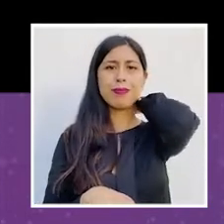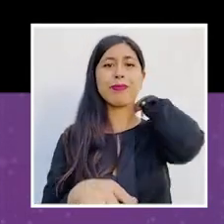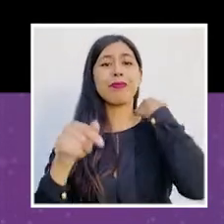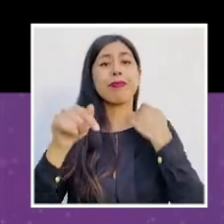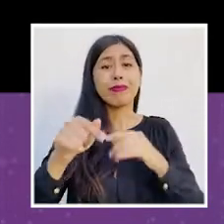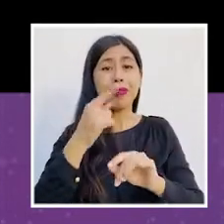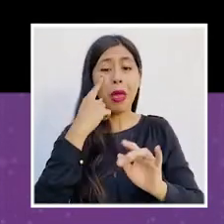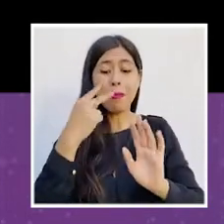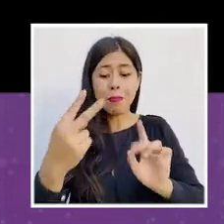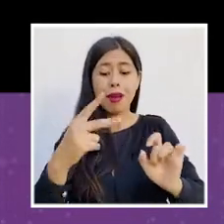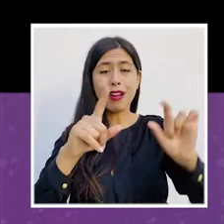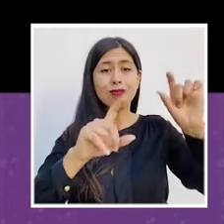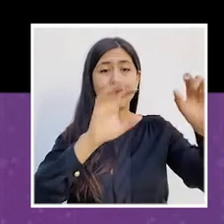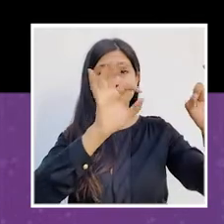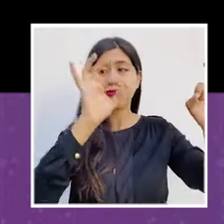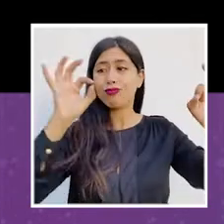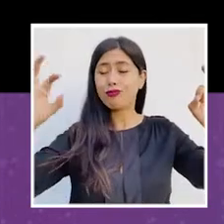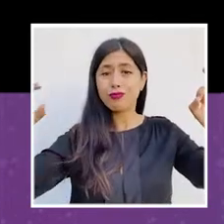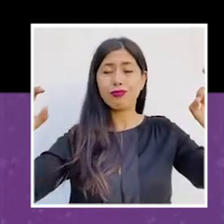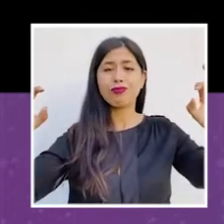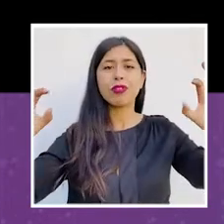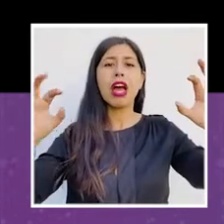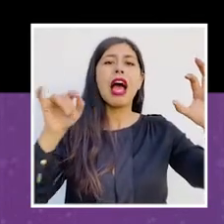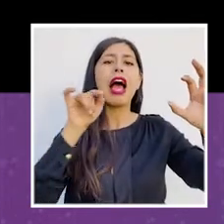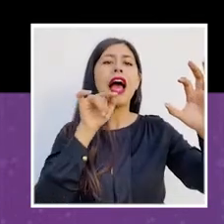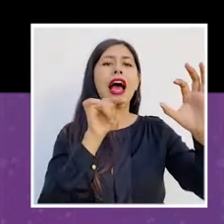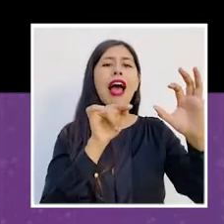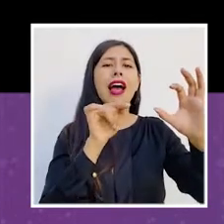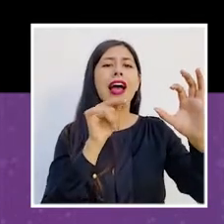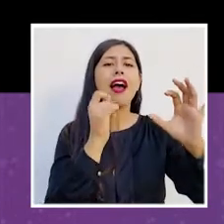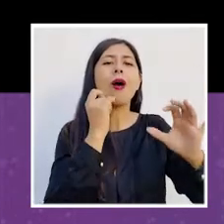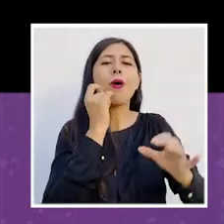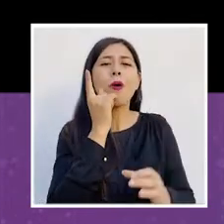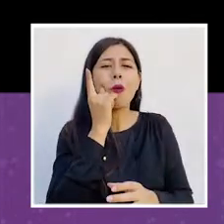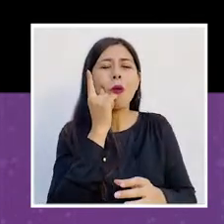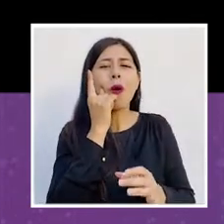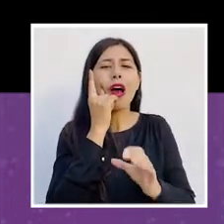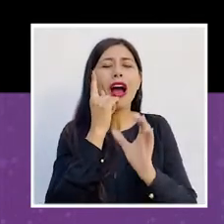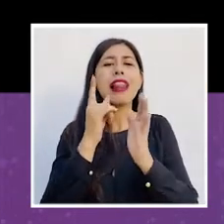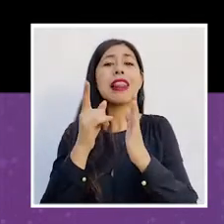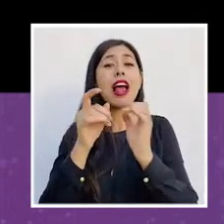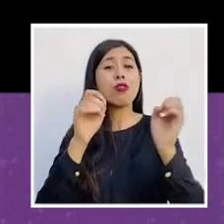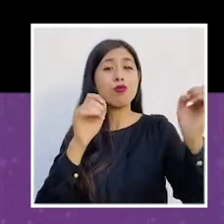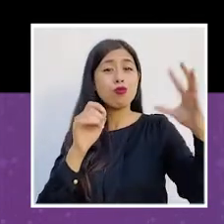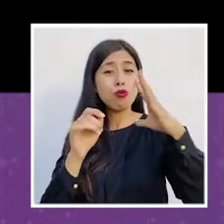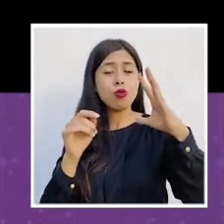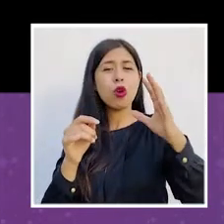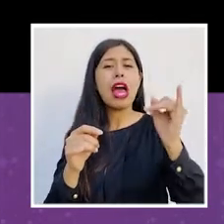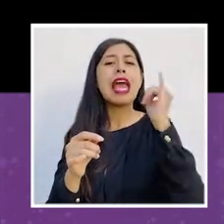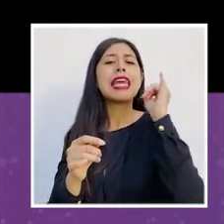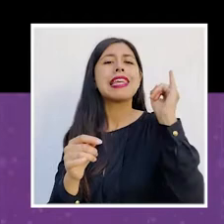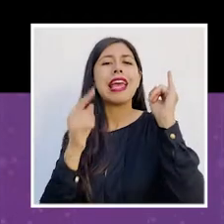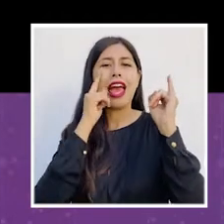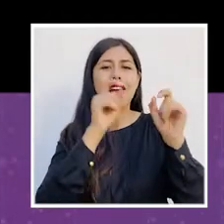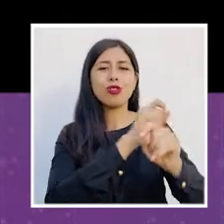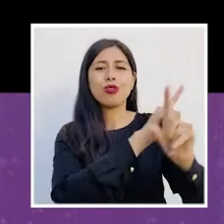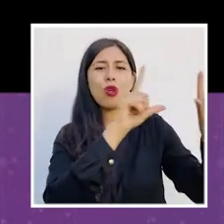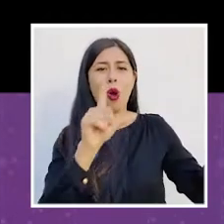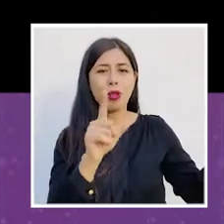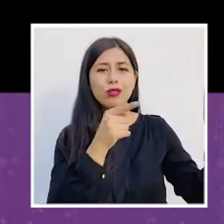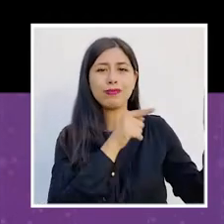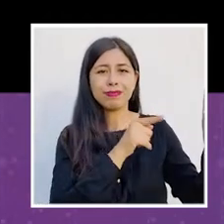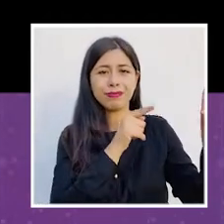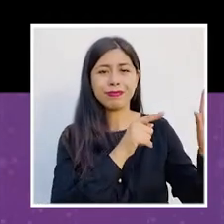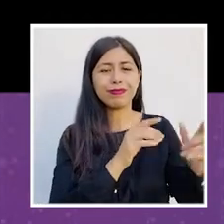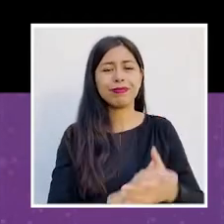En este caso, como se muestra en esta figura, la cara iluminada está mirando hacia la izquierda, hacia donde está el